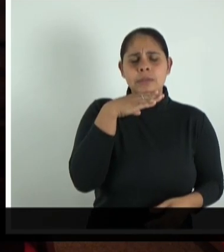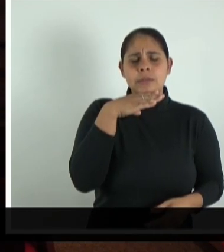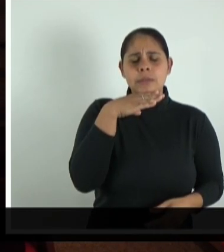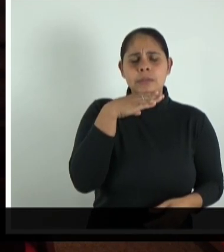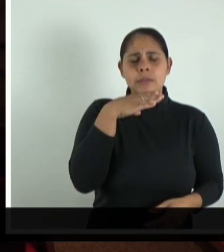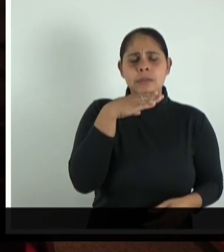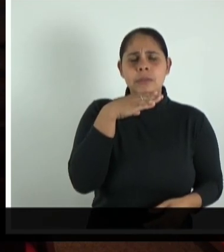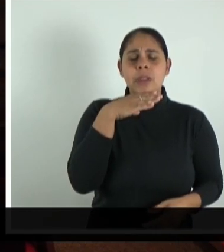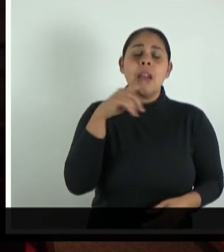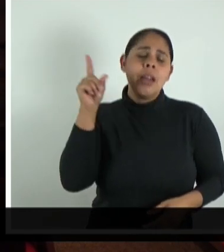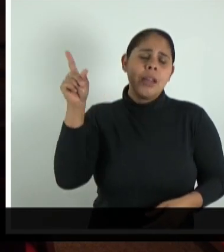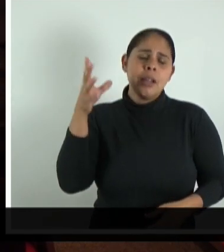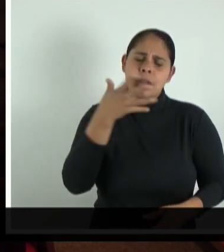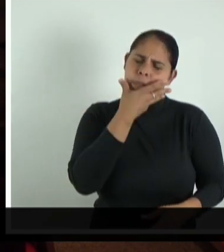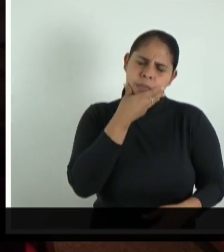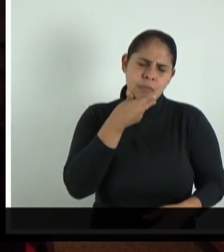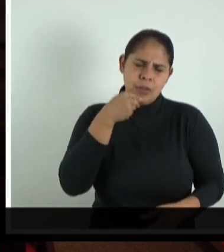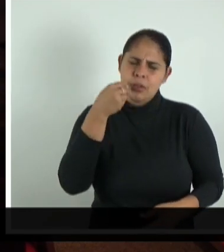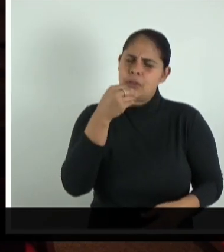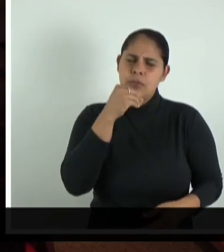es tan precioso.